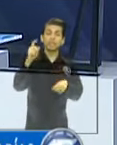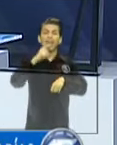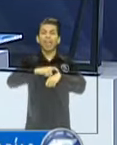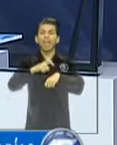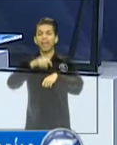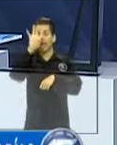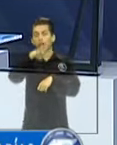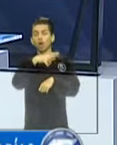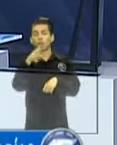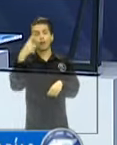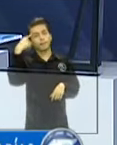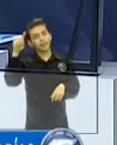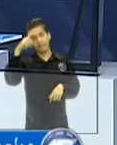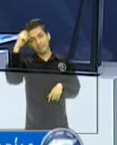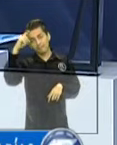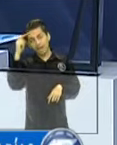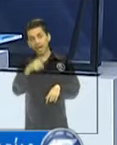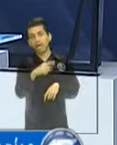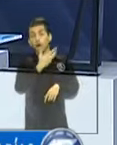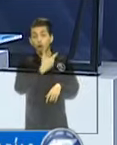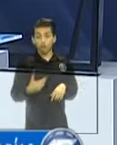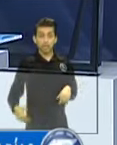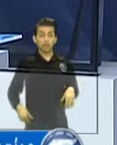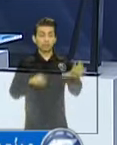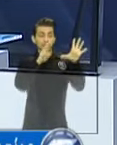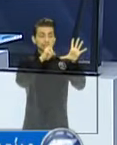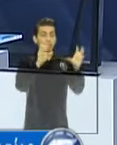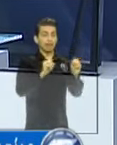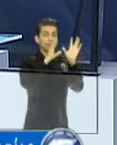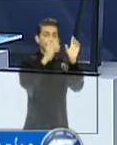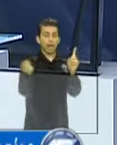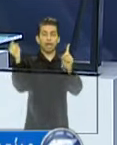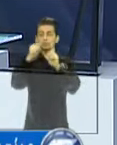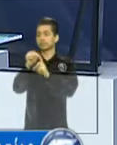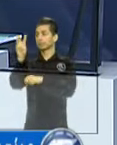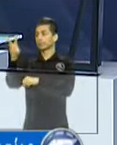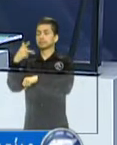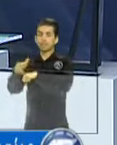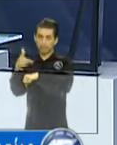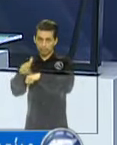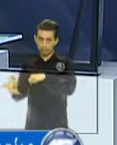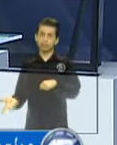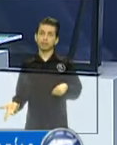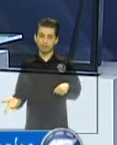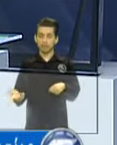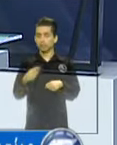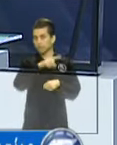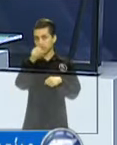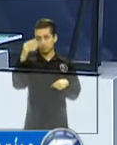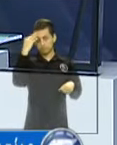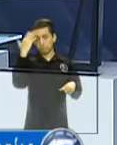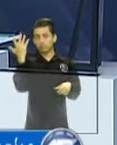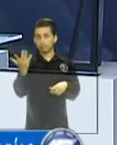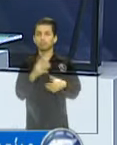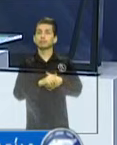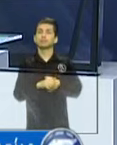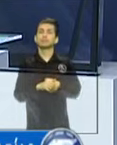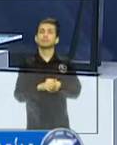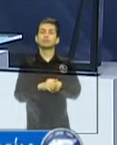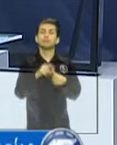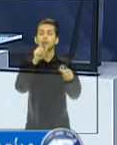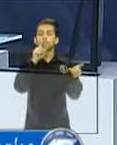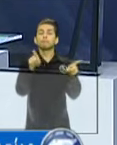de las 7 de la mañana a las 3 de la tarde, mismo que también tiene ya la comuna capitalina. Y también,